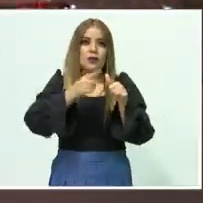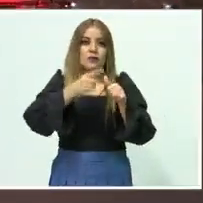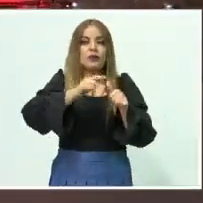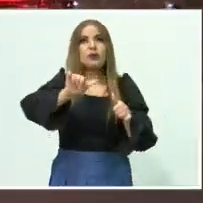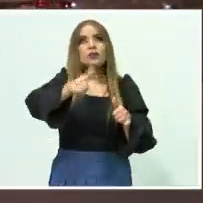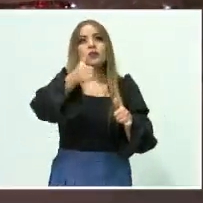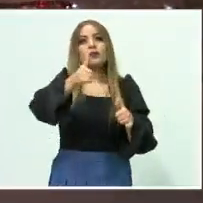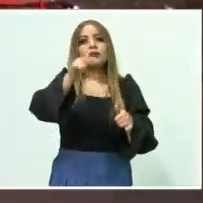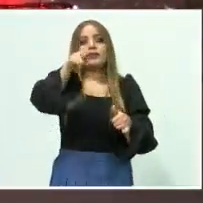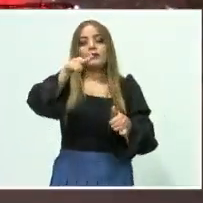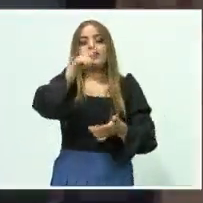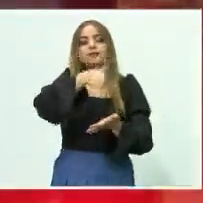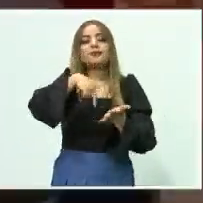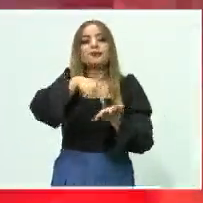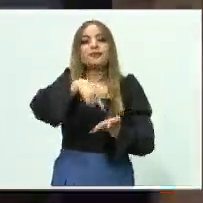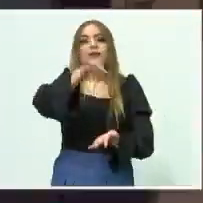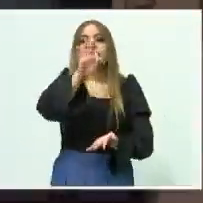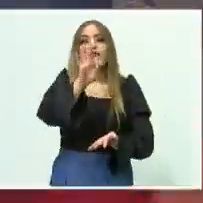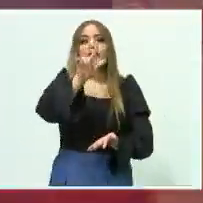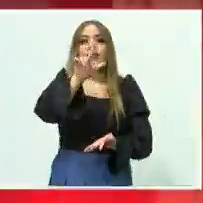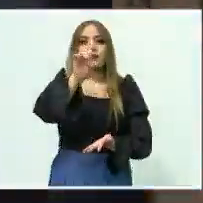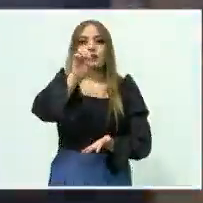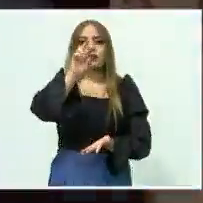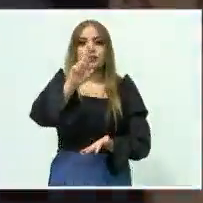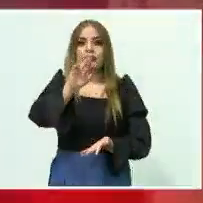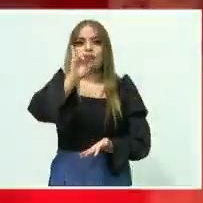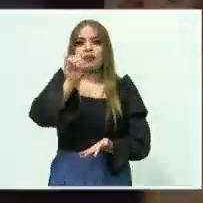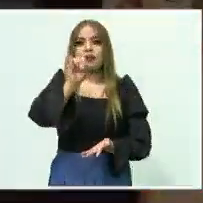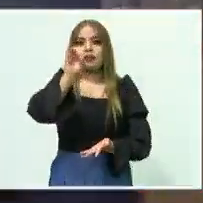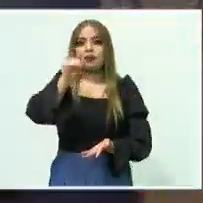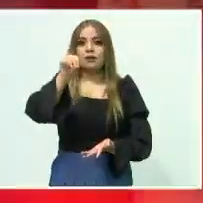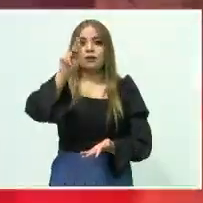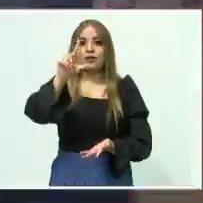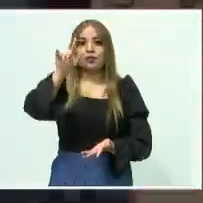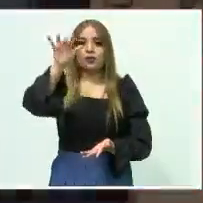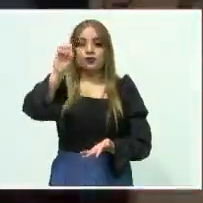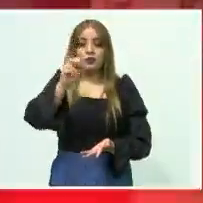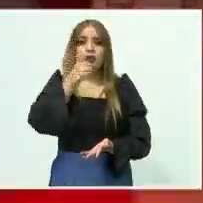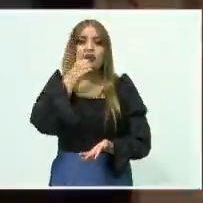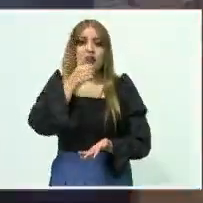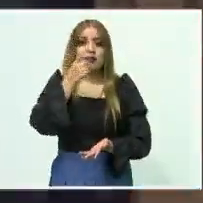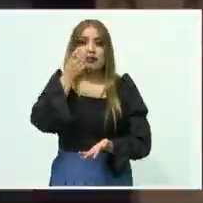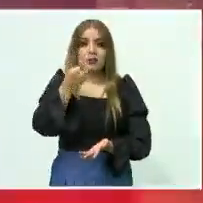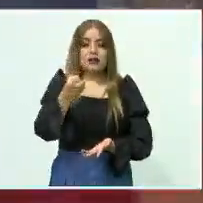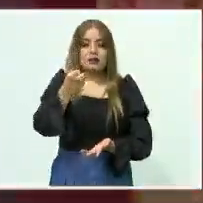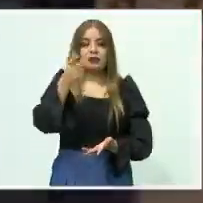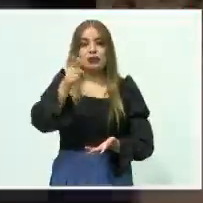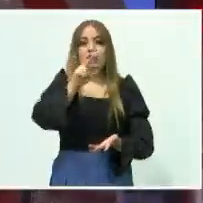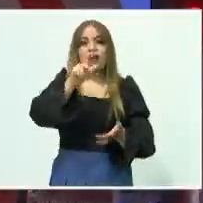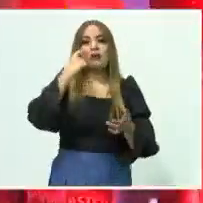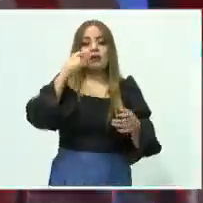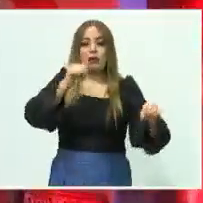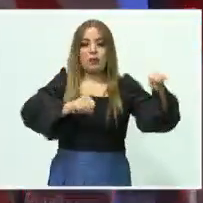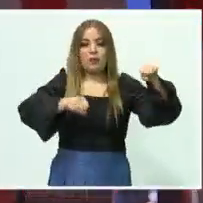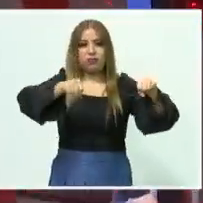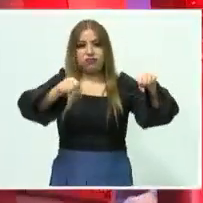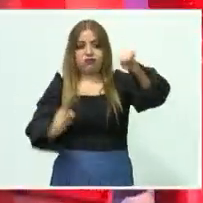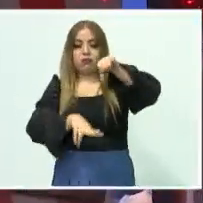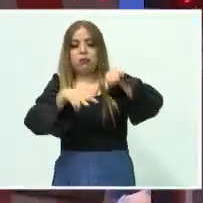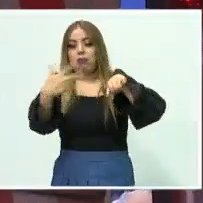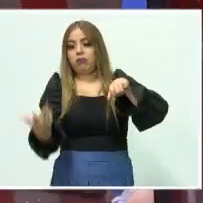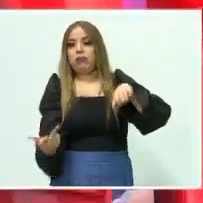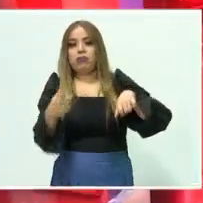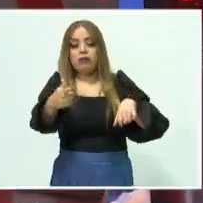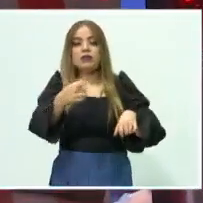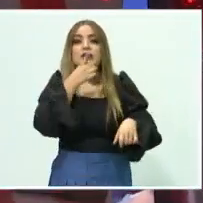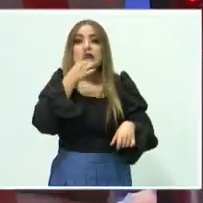en el ejido Flor de Jimulco. Ahí se reportó al sistema de emergencia que una motocicleta había caído a un barranco y el chofer se encontraba inconsciente.